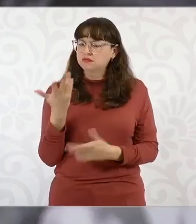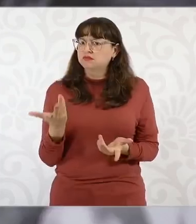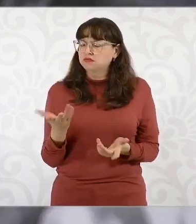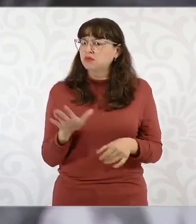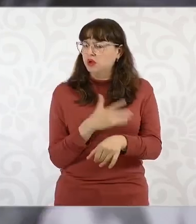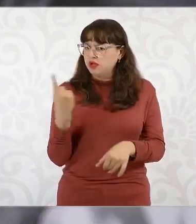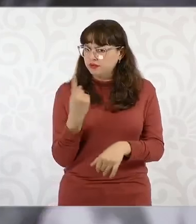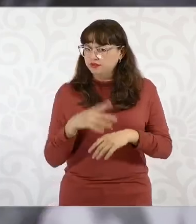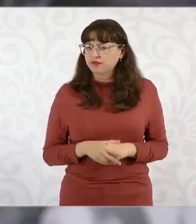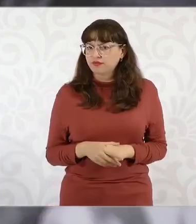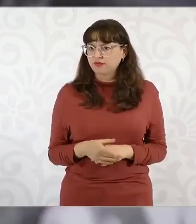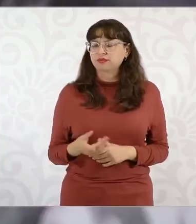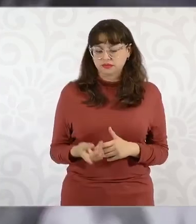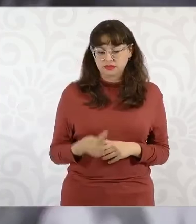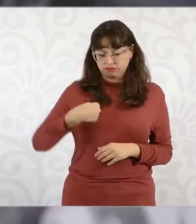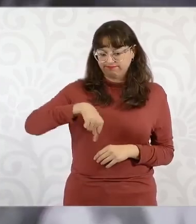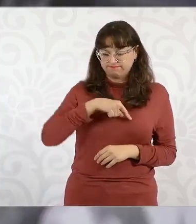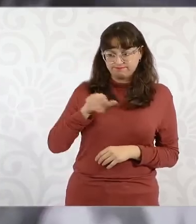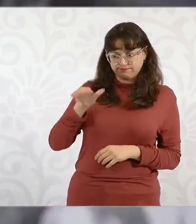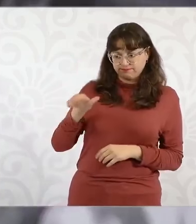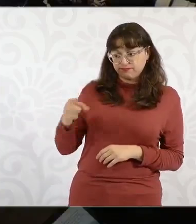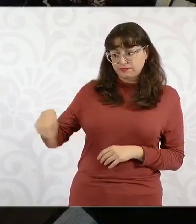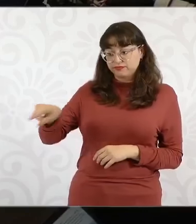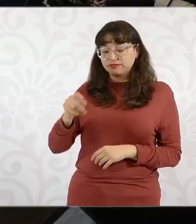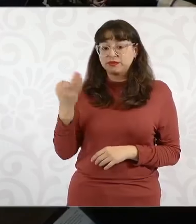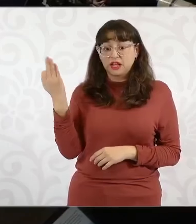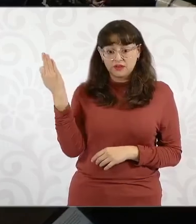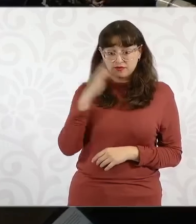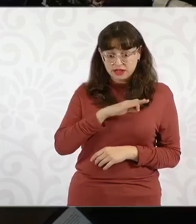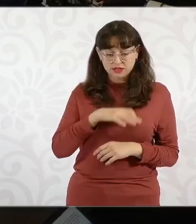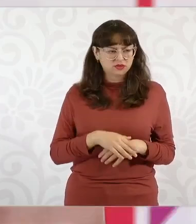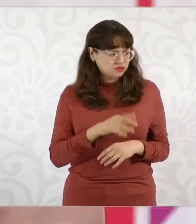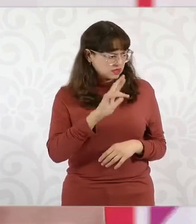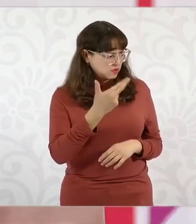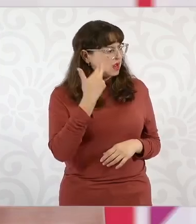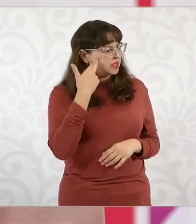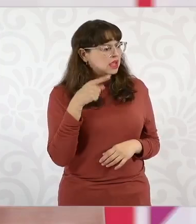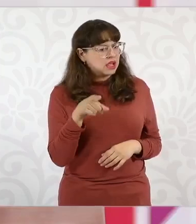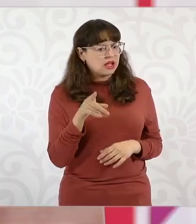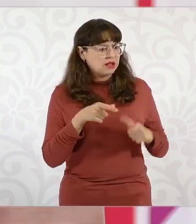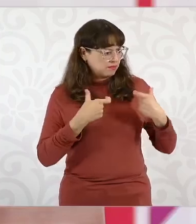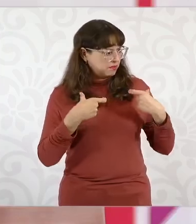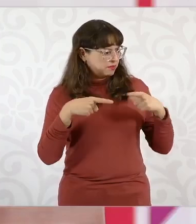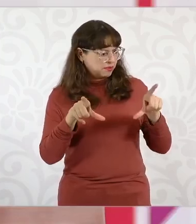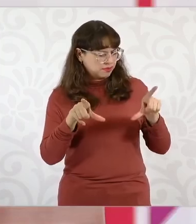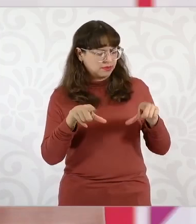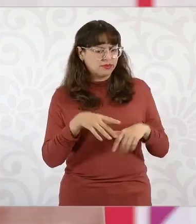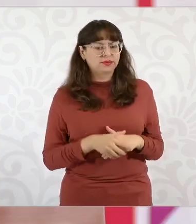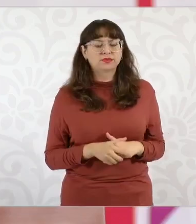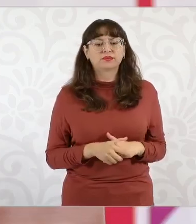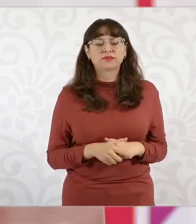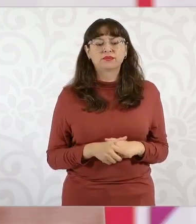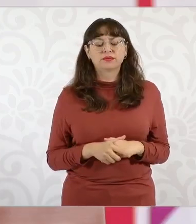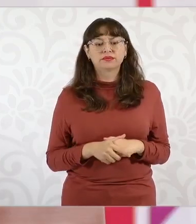red que generaba noticias artificiales. No sé si quieres poner ese tuit o esa publicación en X